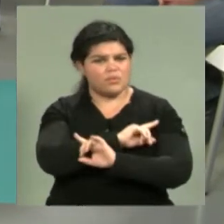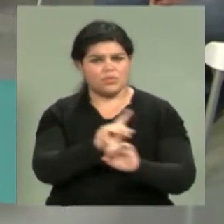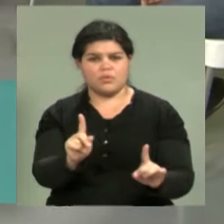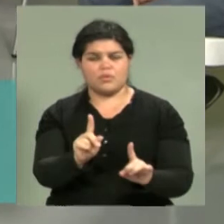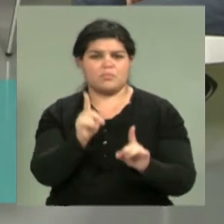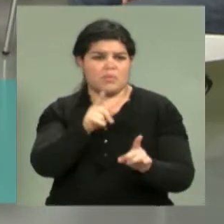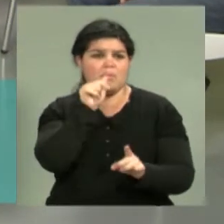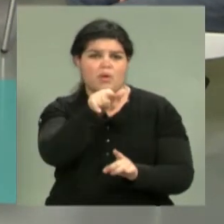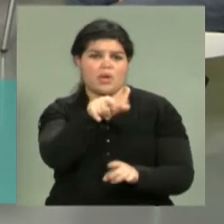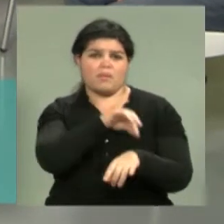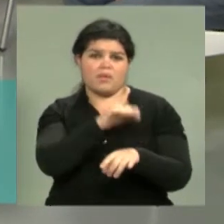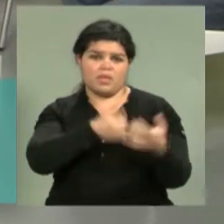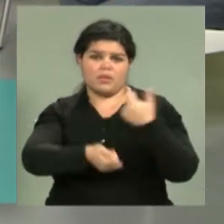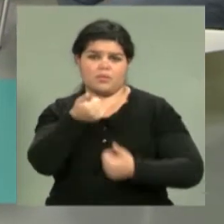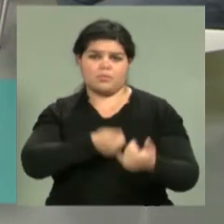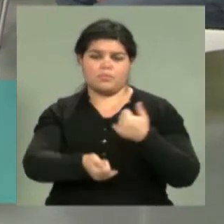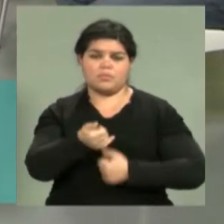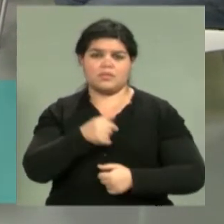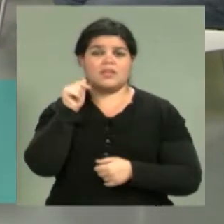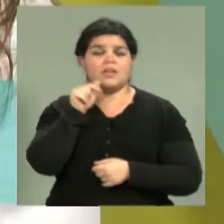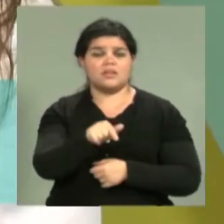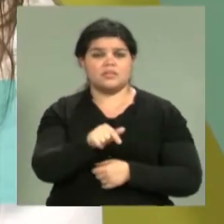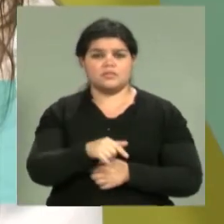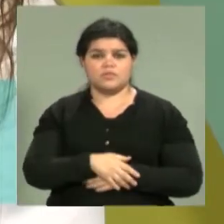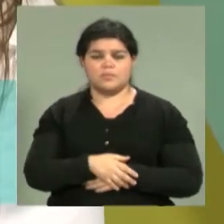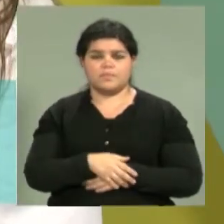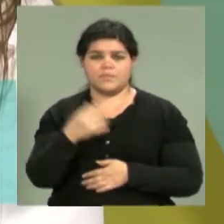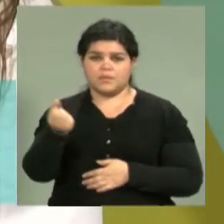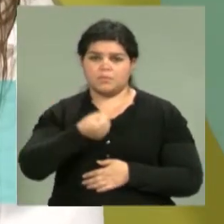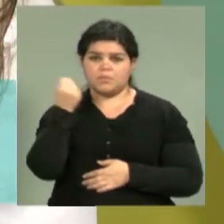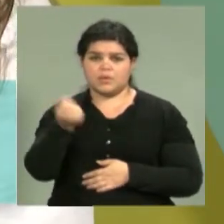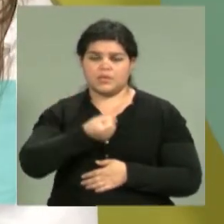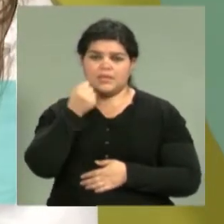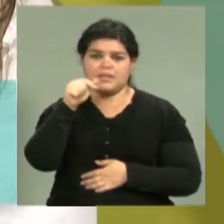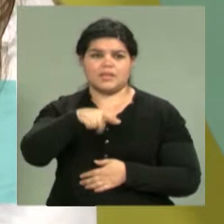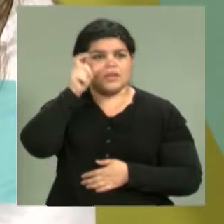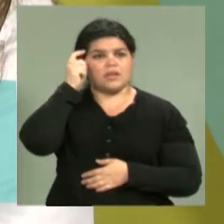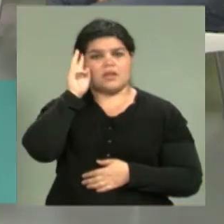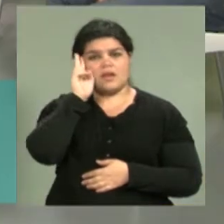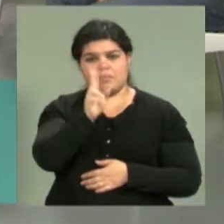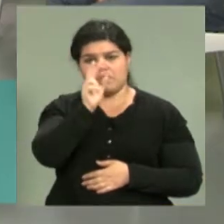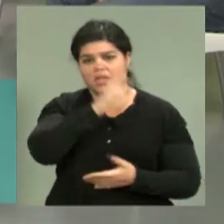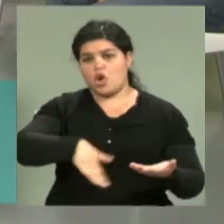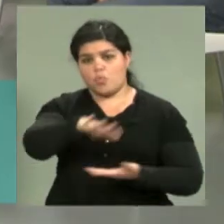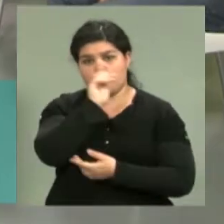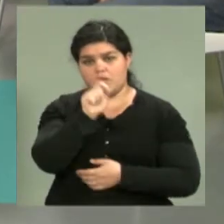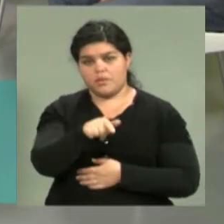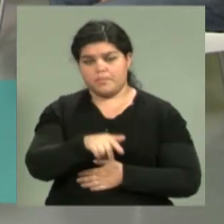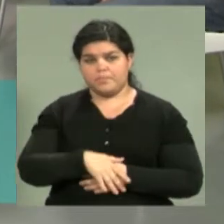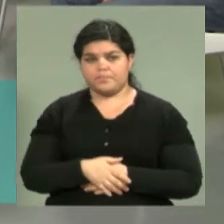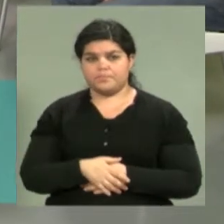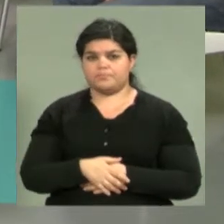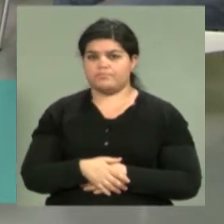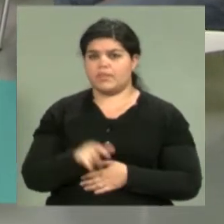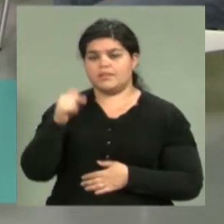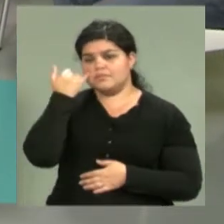el doctor. Realmente creo que eso hace a lo básico que se debe respetar en una comunidad. Bien, recién lo